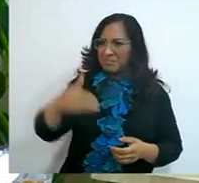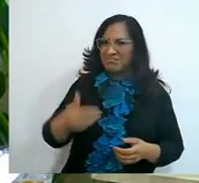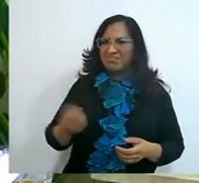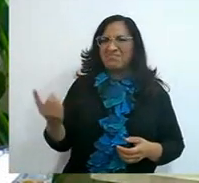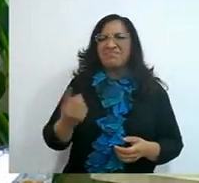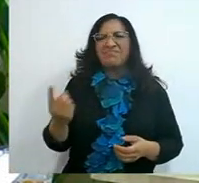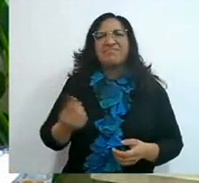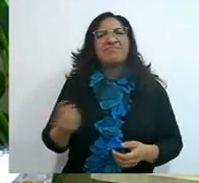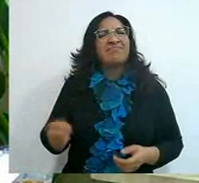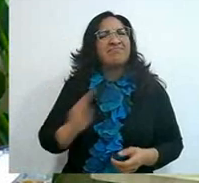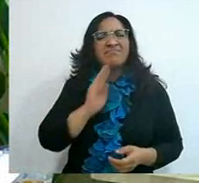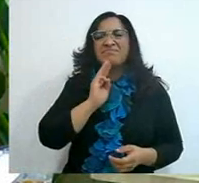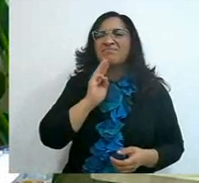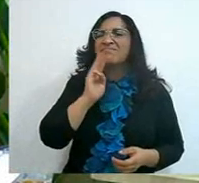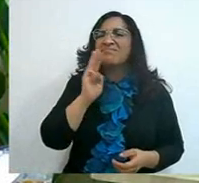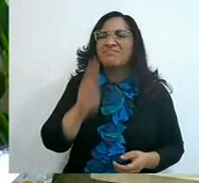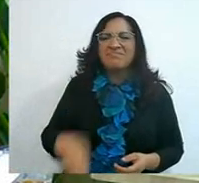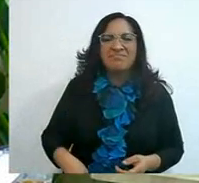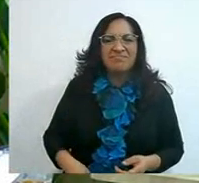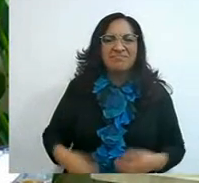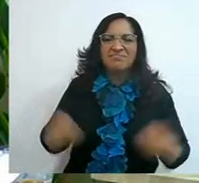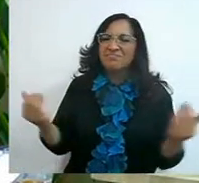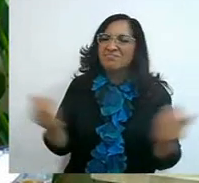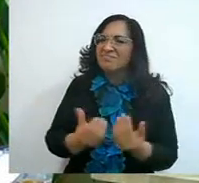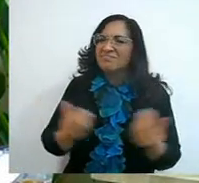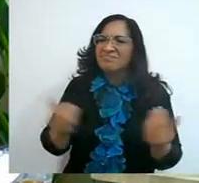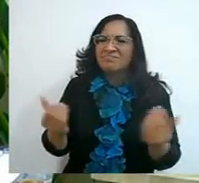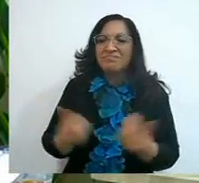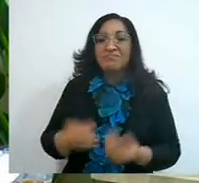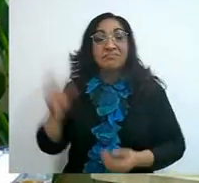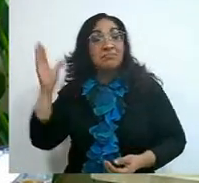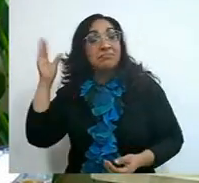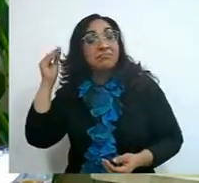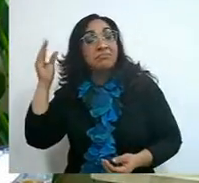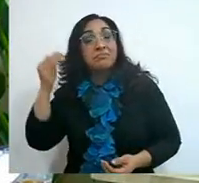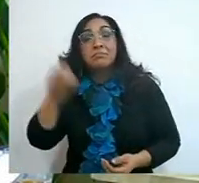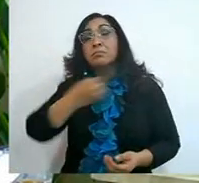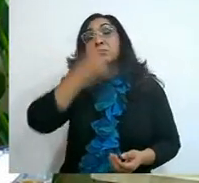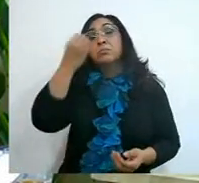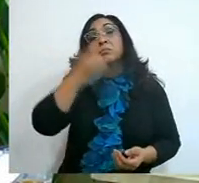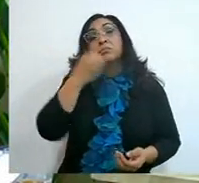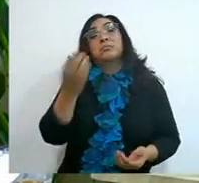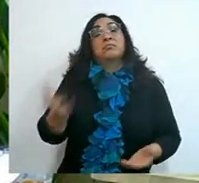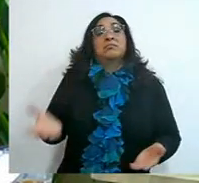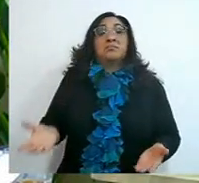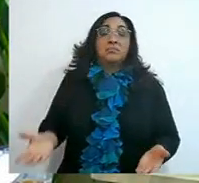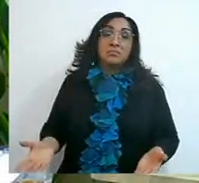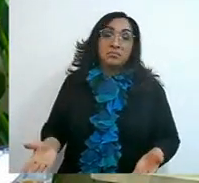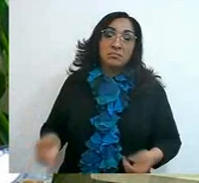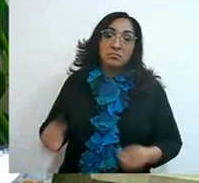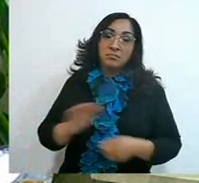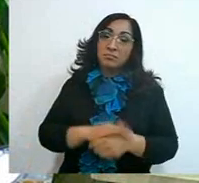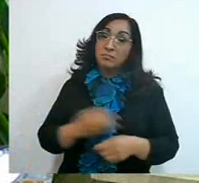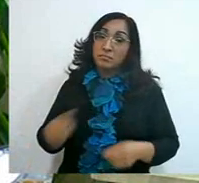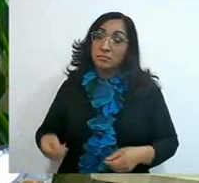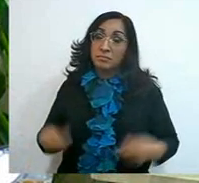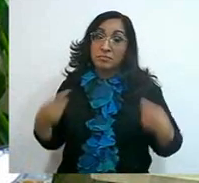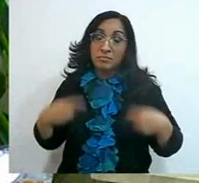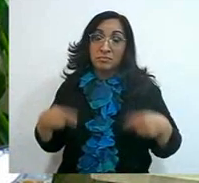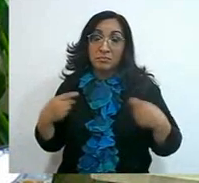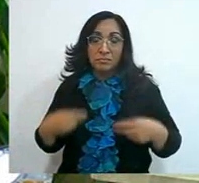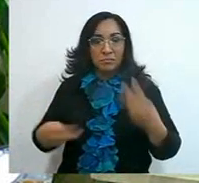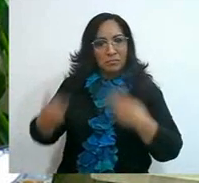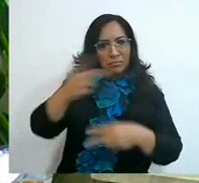que qué mal había hecho a los que estaban oyendo la intercesión. Porque la gente que venía a